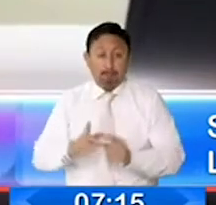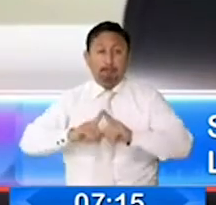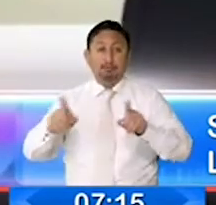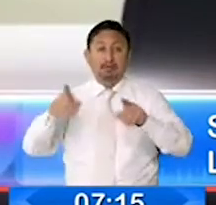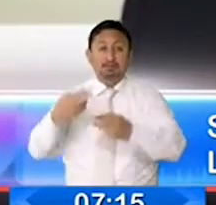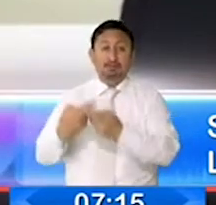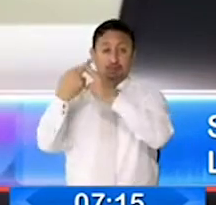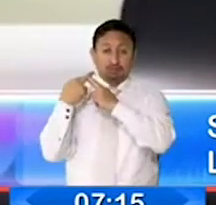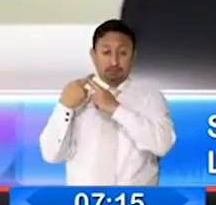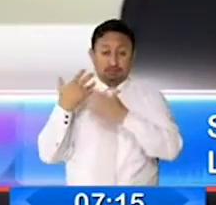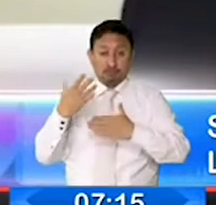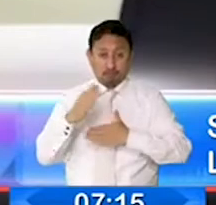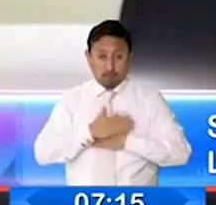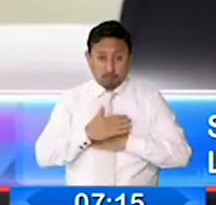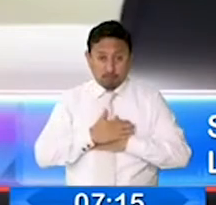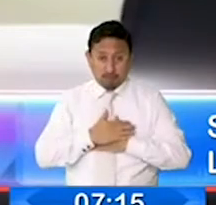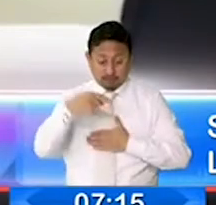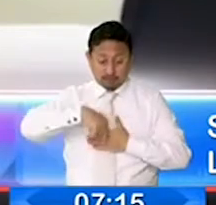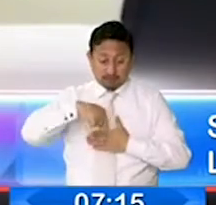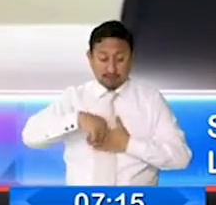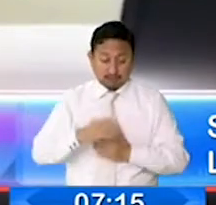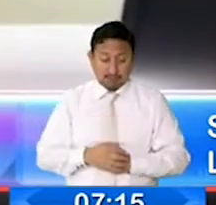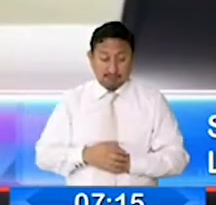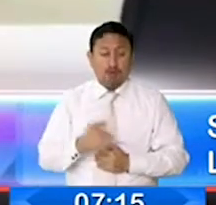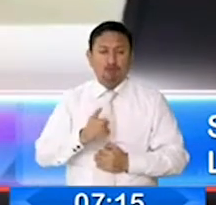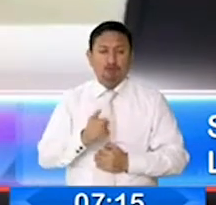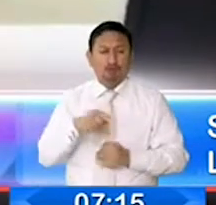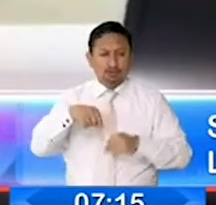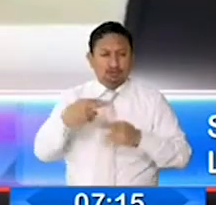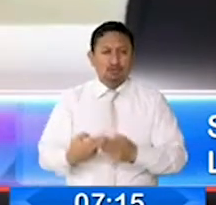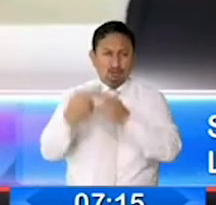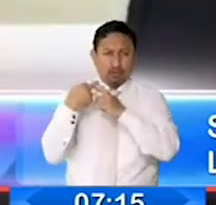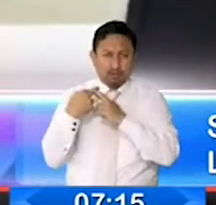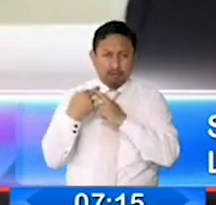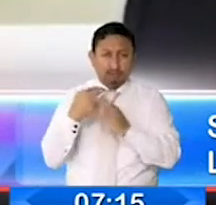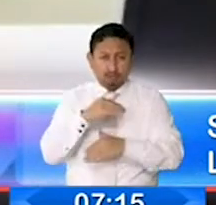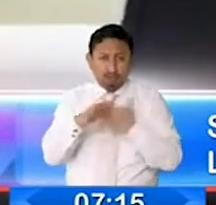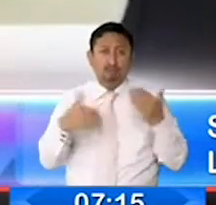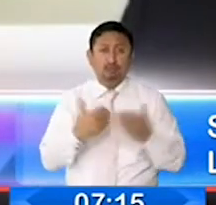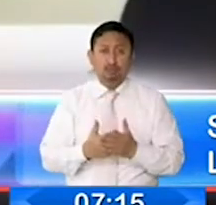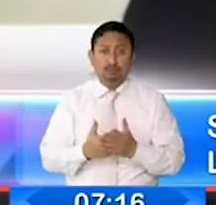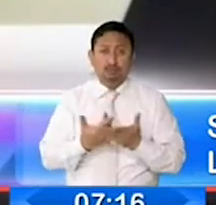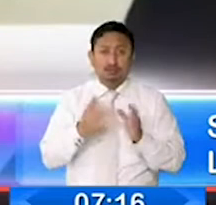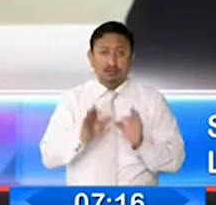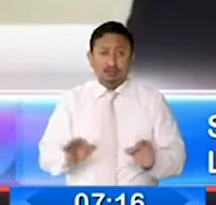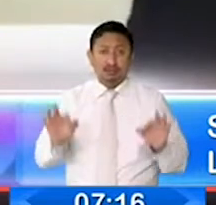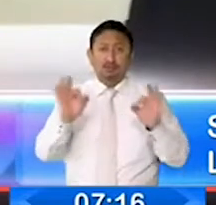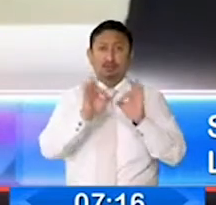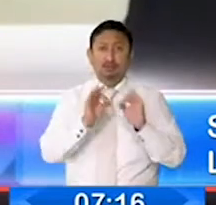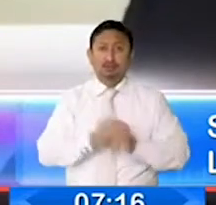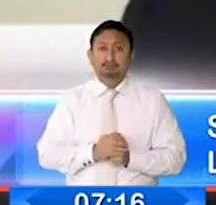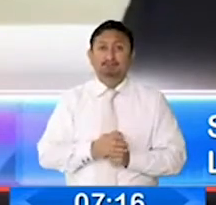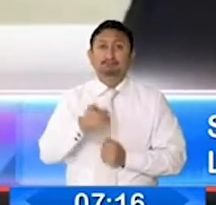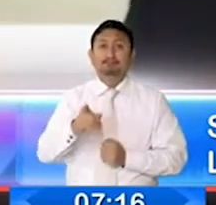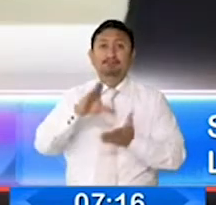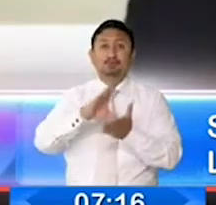tarea no es solamente de quienes estamos dentro del sistema de justicia, señor periodista. Yo creo que es muy importante que